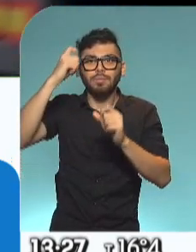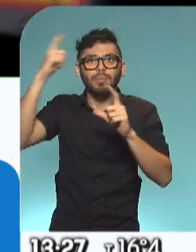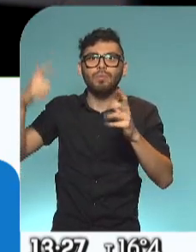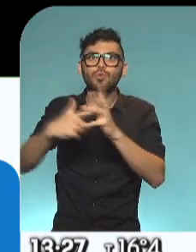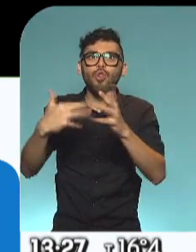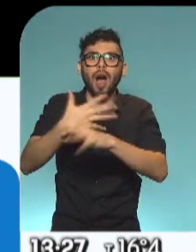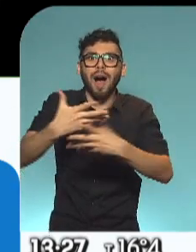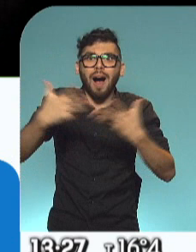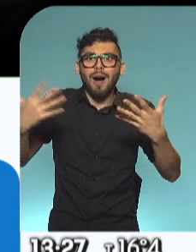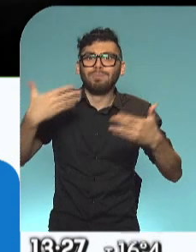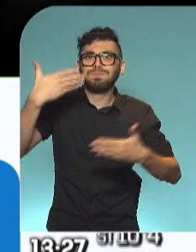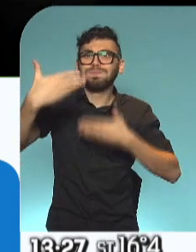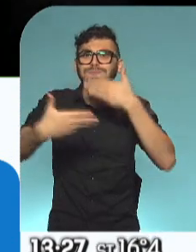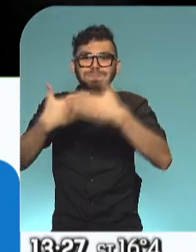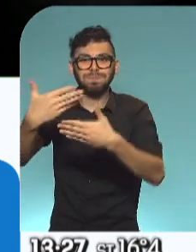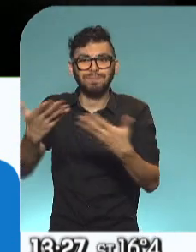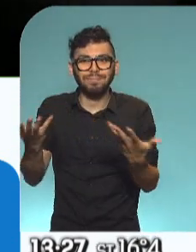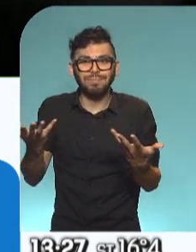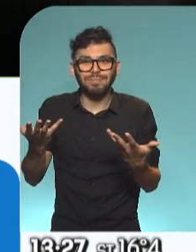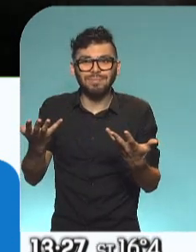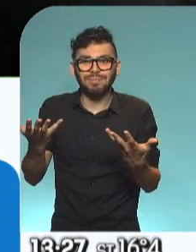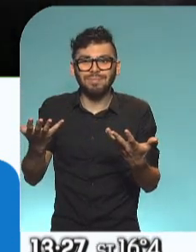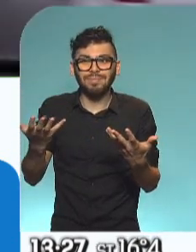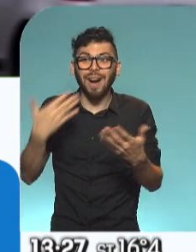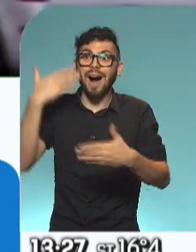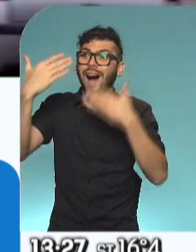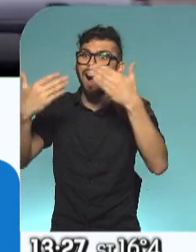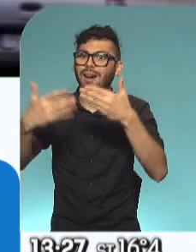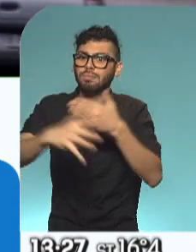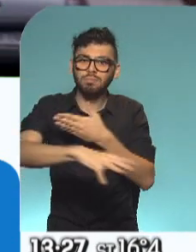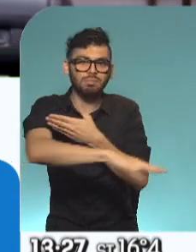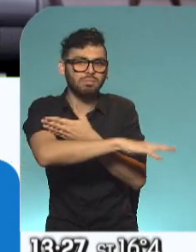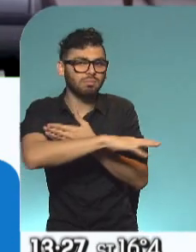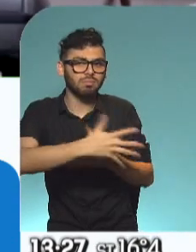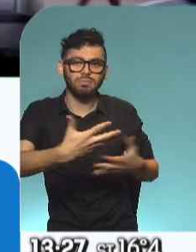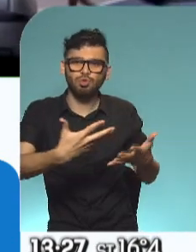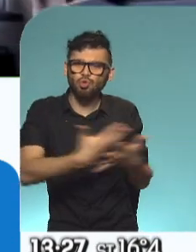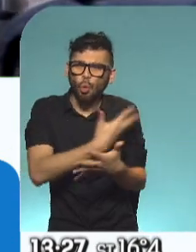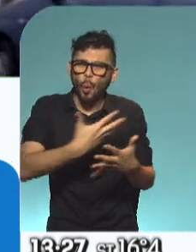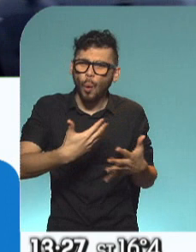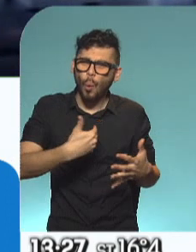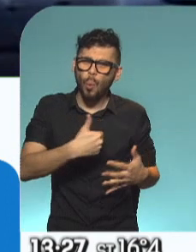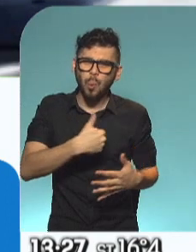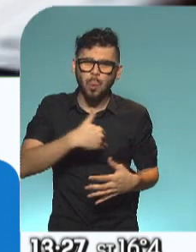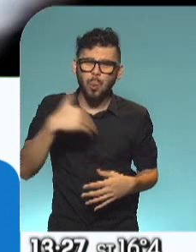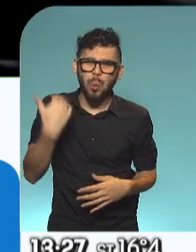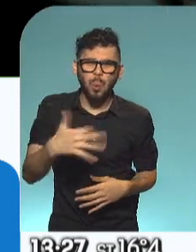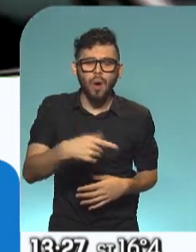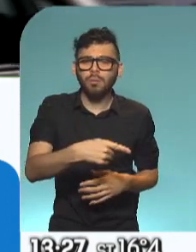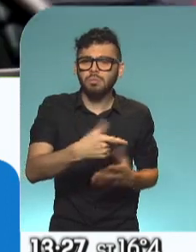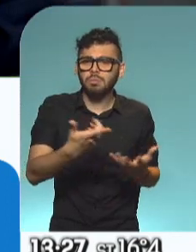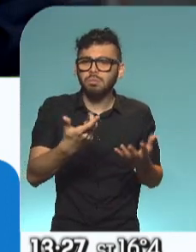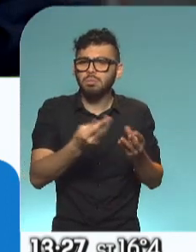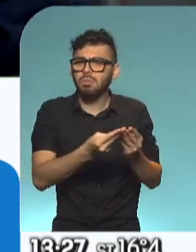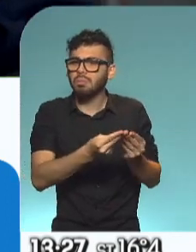y que hace invisible al sufrimiento muy profundo que tiene gente